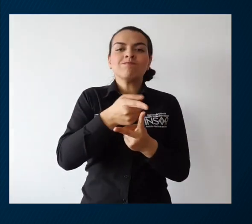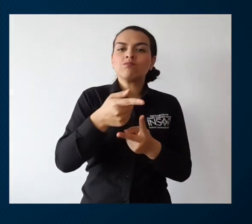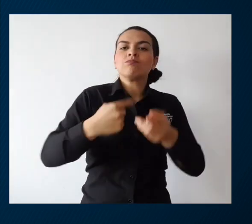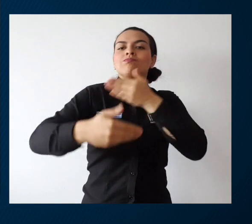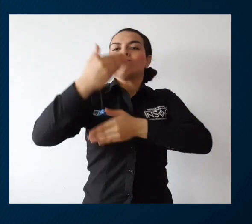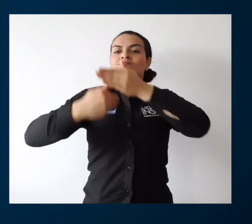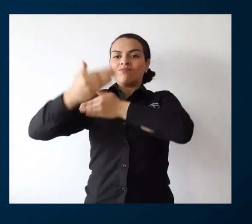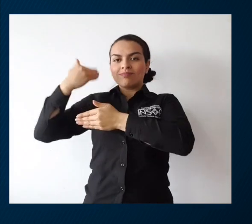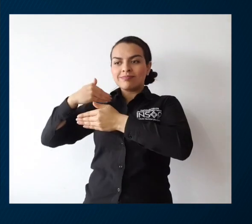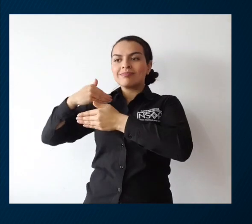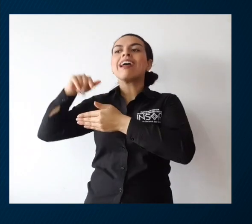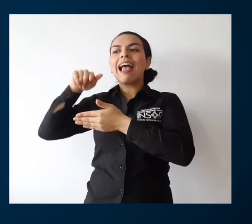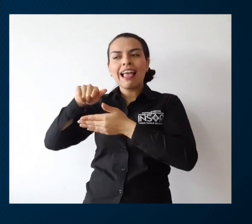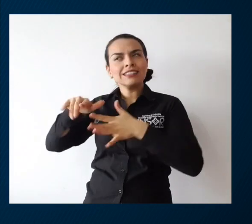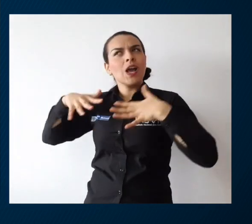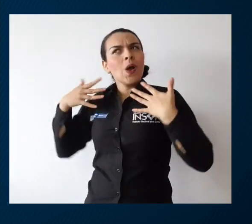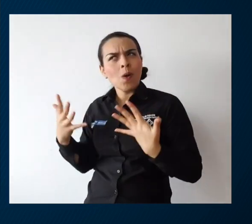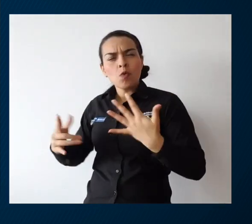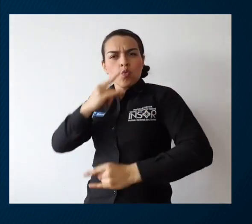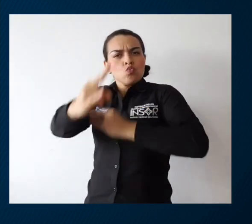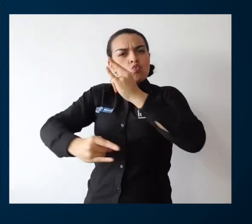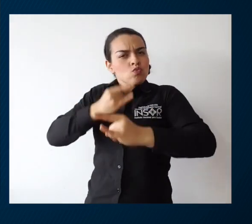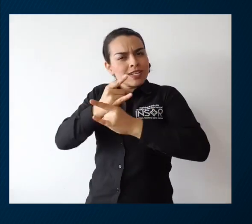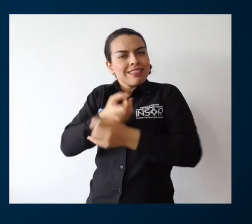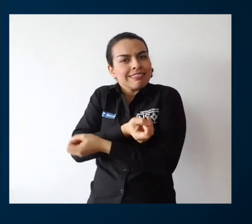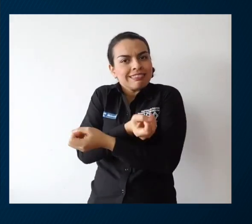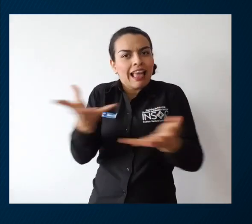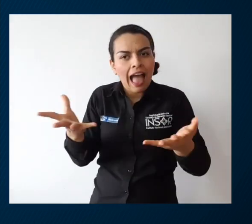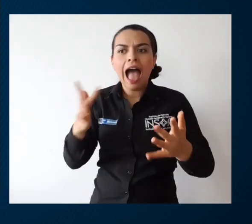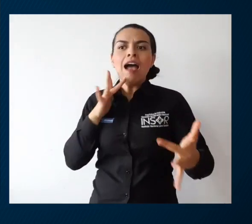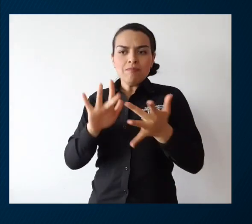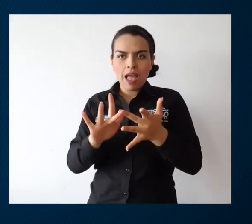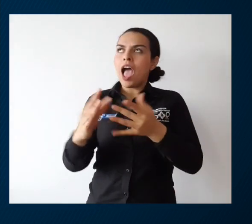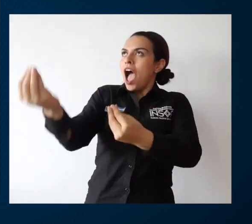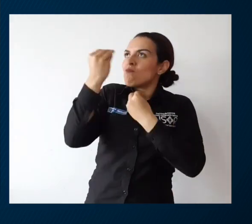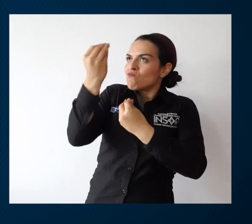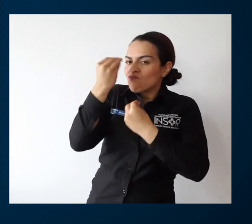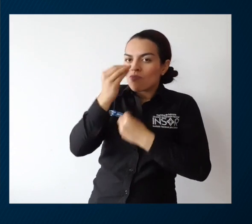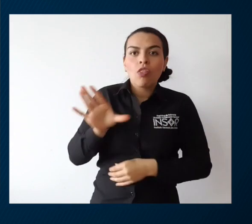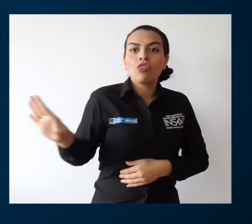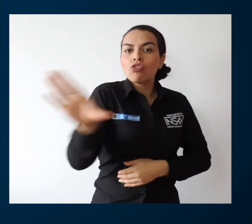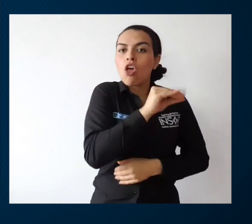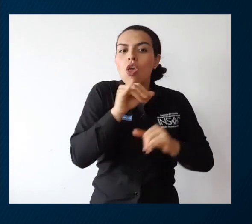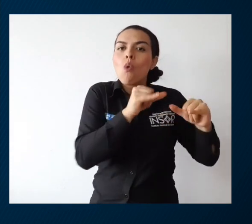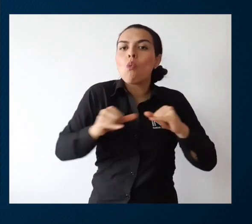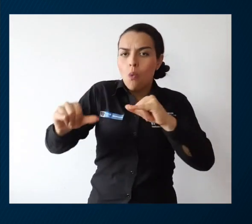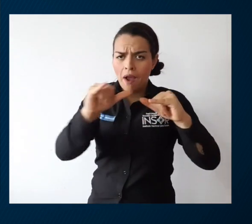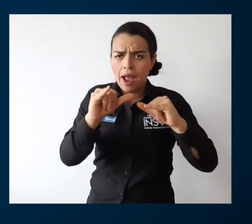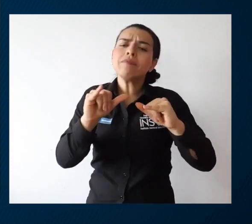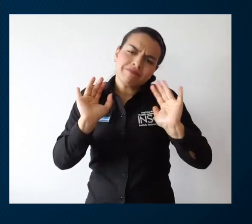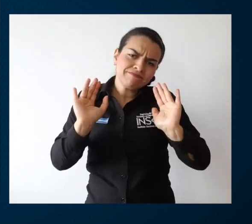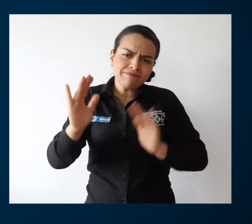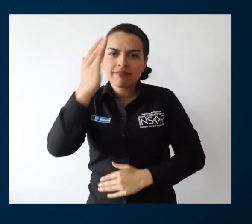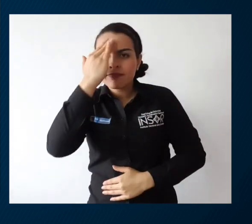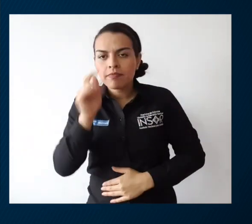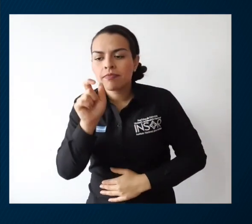sino de todos, y buscar en estos espacios contenidos que sean lo más universales y lo más útiles para todos los tipos de alumnos. Por supuesto, para los